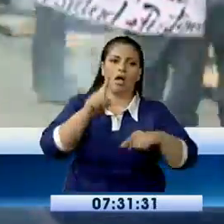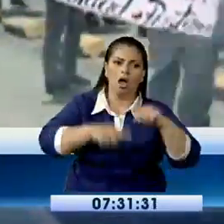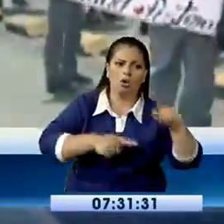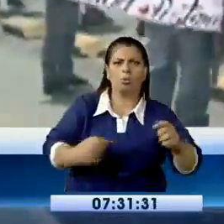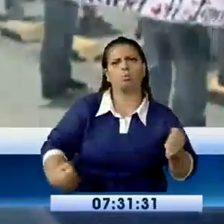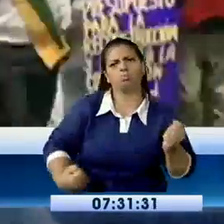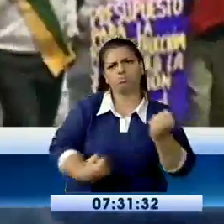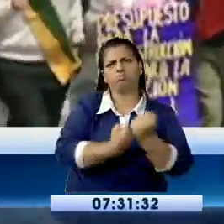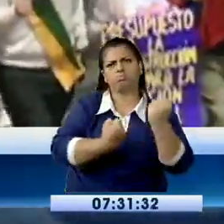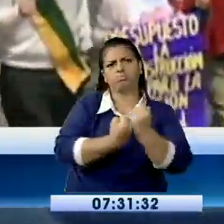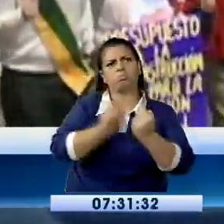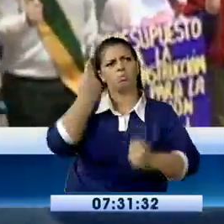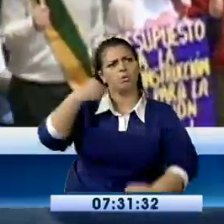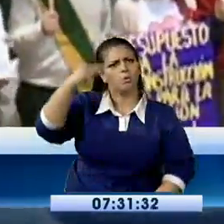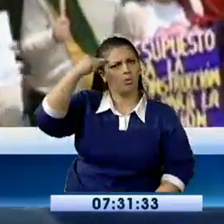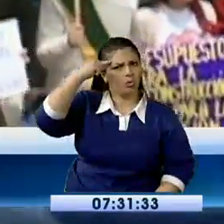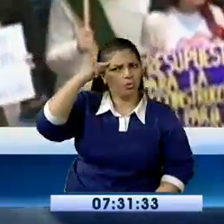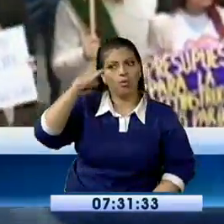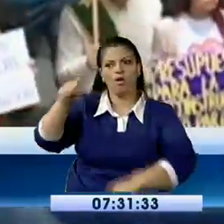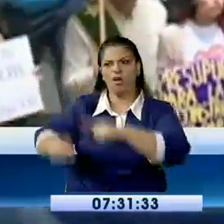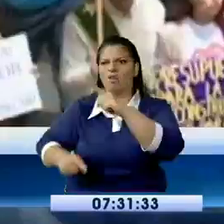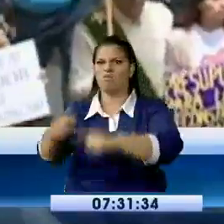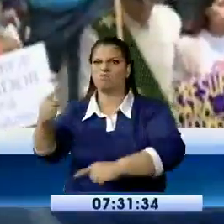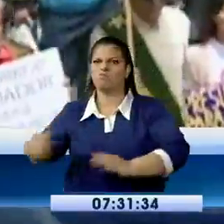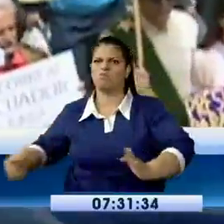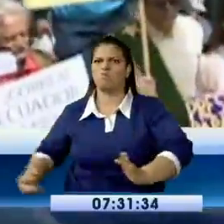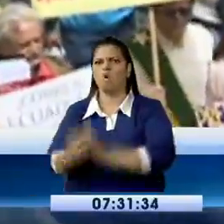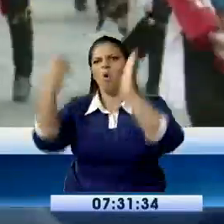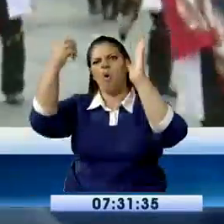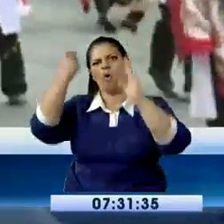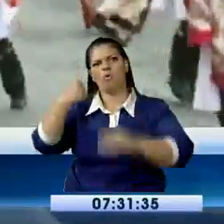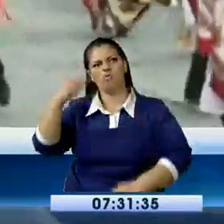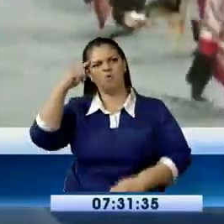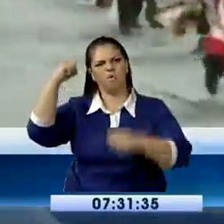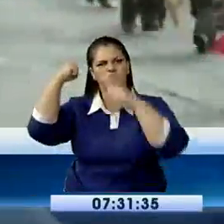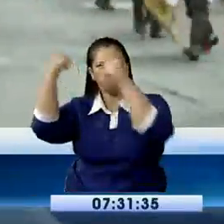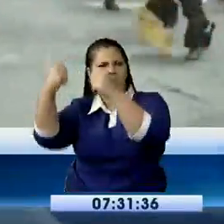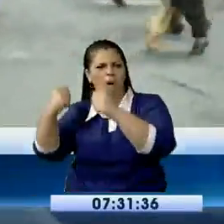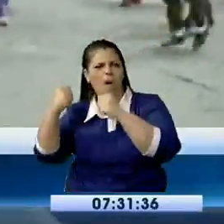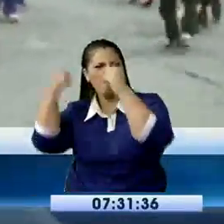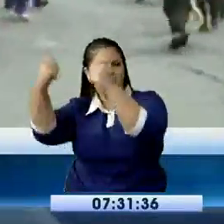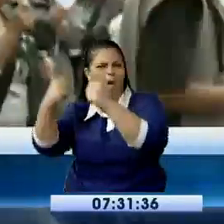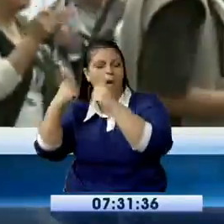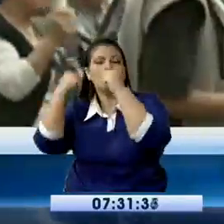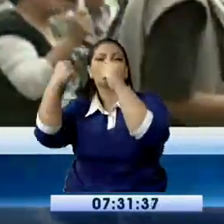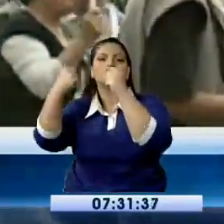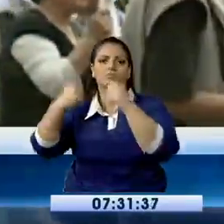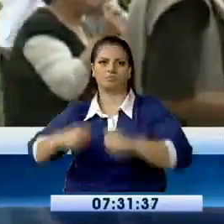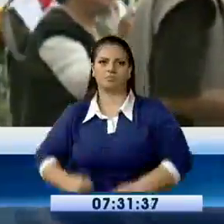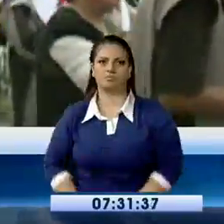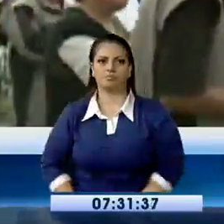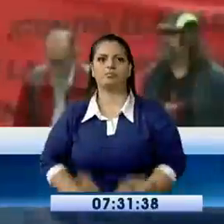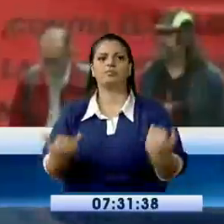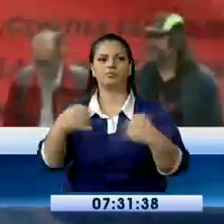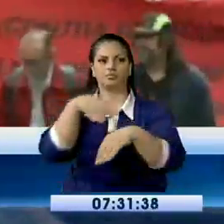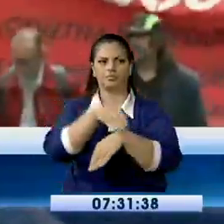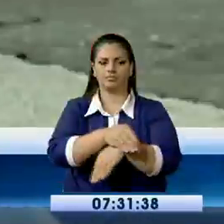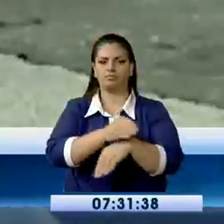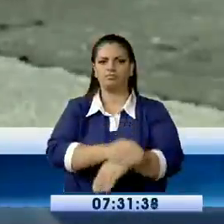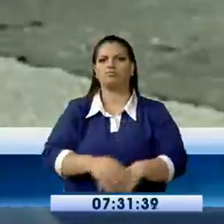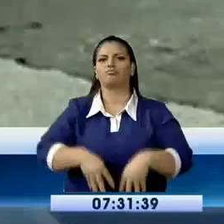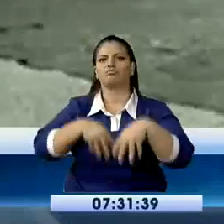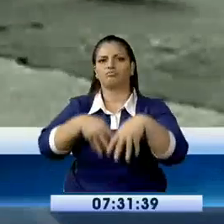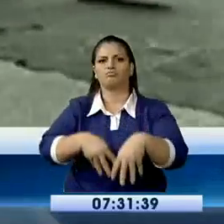a sindicalistas, maestros y trabajadores protestarán en contra de las políticas del régimen. Ellos saldrán desde